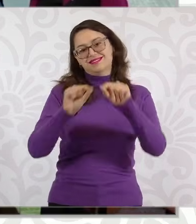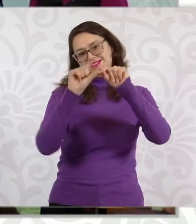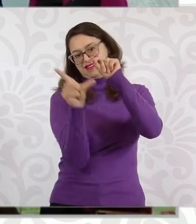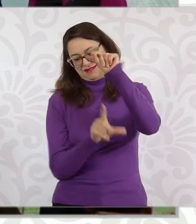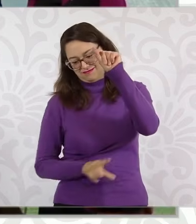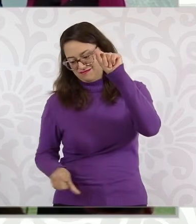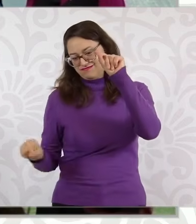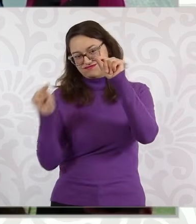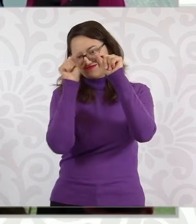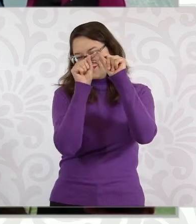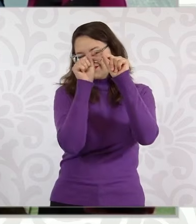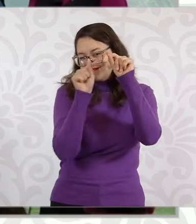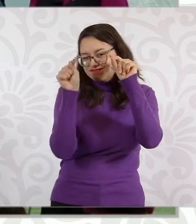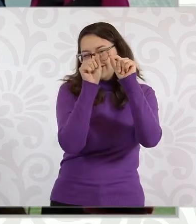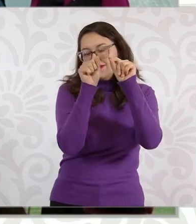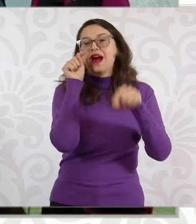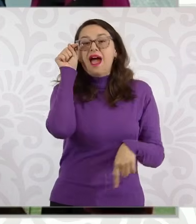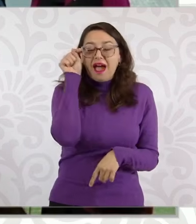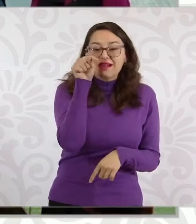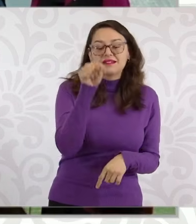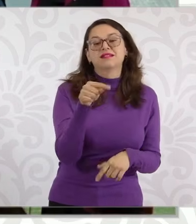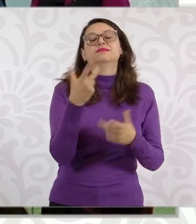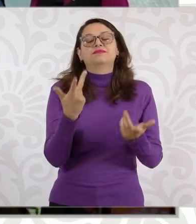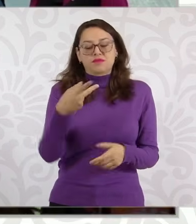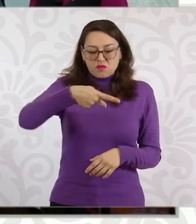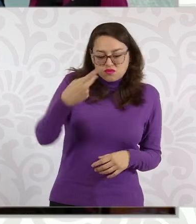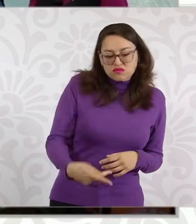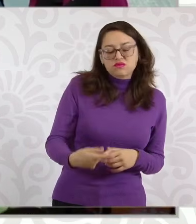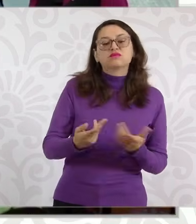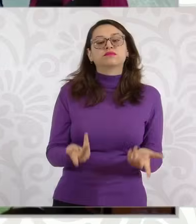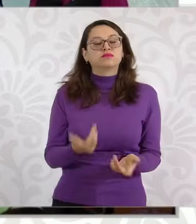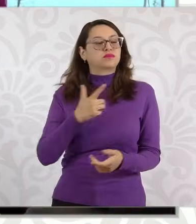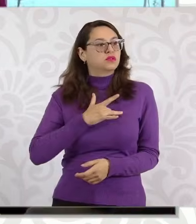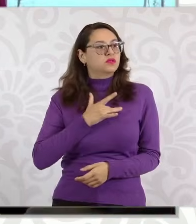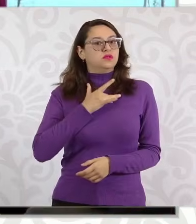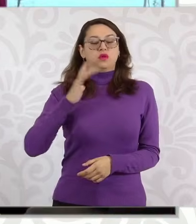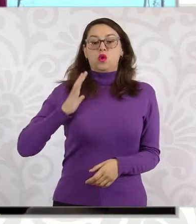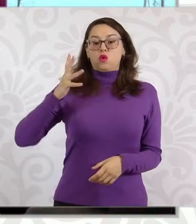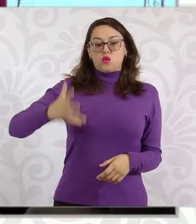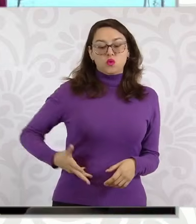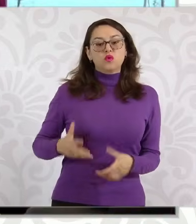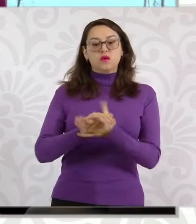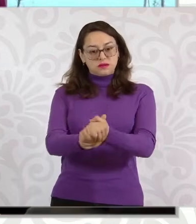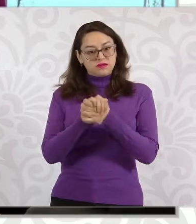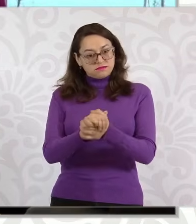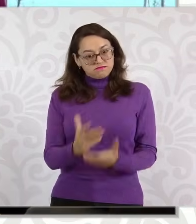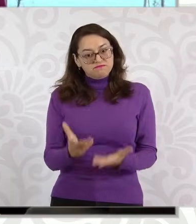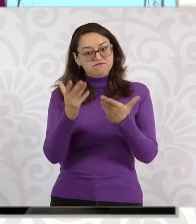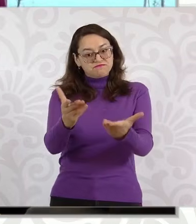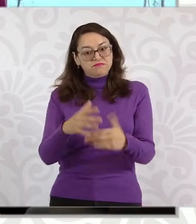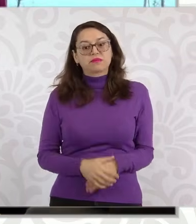de orgullo saludarla desde este lugar, Presidenta, porque este espacio es el mejor ejemplo de lo que significa